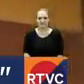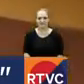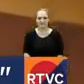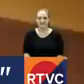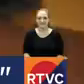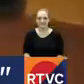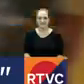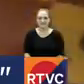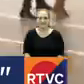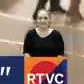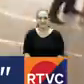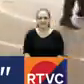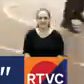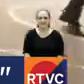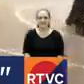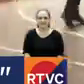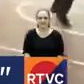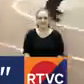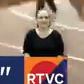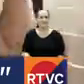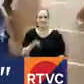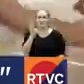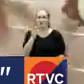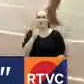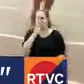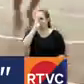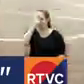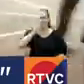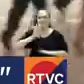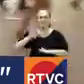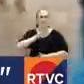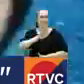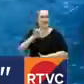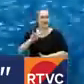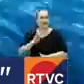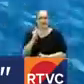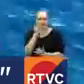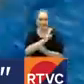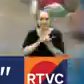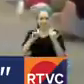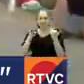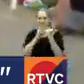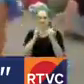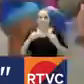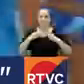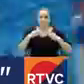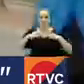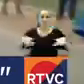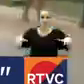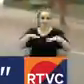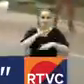Es por eso que espero. Es el ritmo que caracteriza a los que nacieron y viven en la sucursal del cielo.